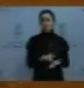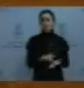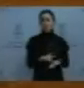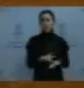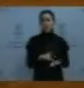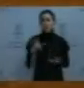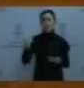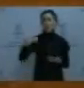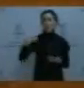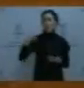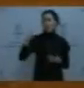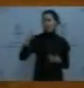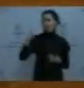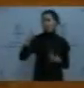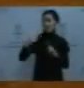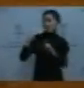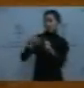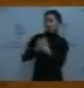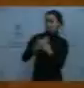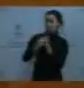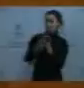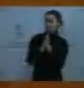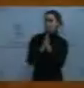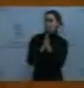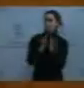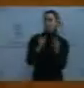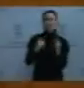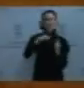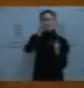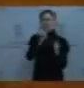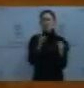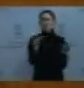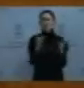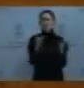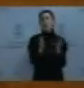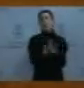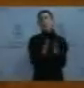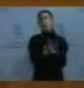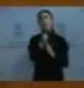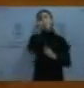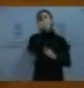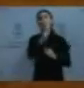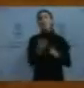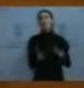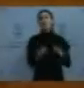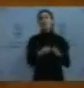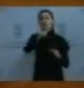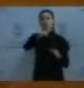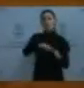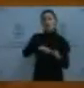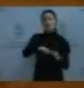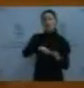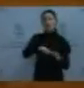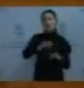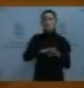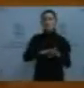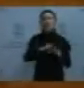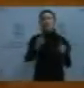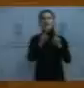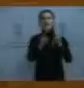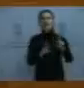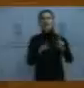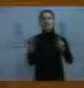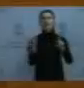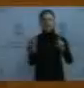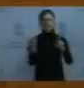presidente, si luego me lo explica, pero no he entendido exactamente qué quería decir cuando lo hablara con mi compañero de partido referente a lo que era una interpelación. Yo,